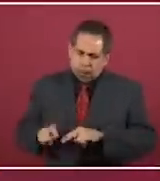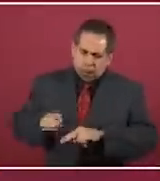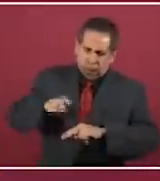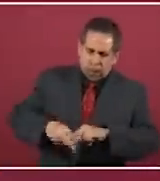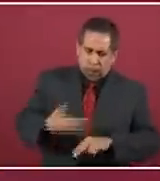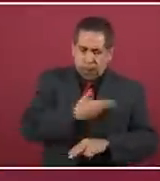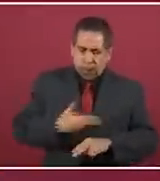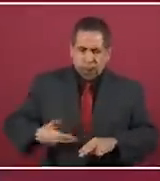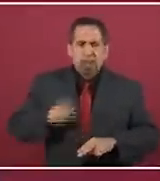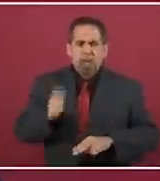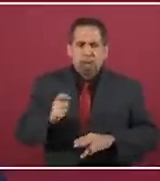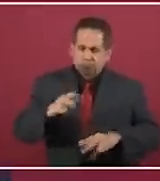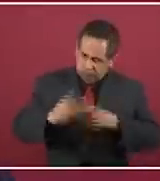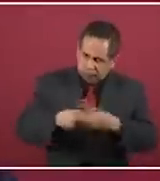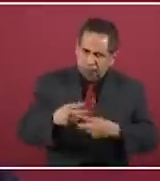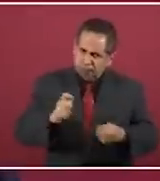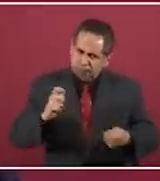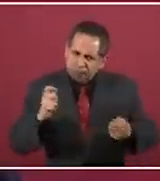¿Por qué?